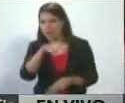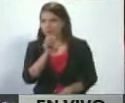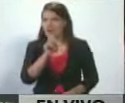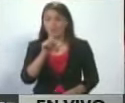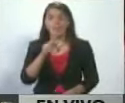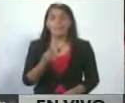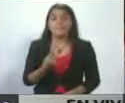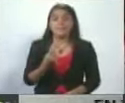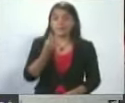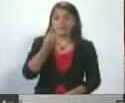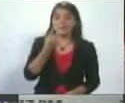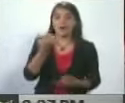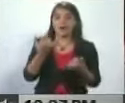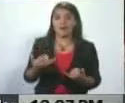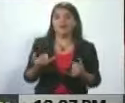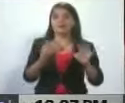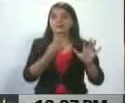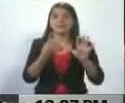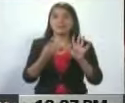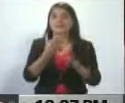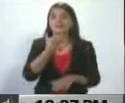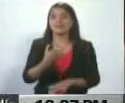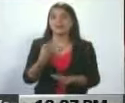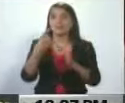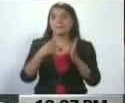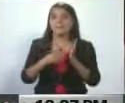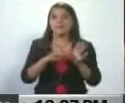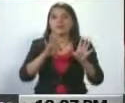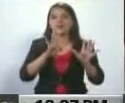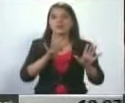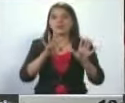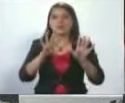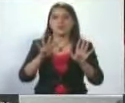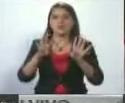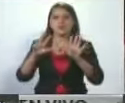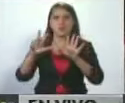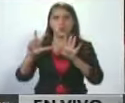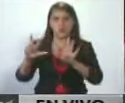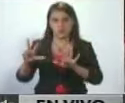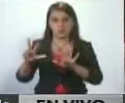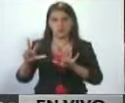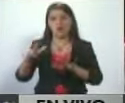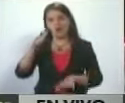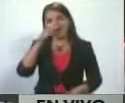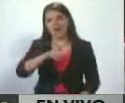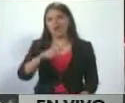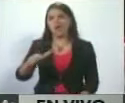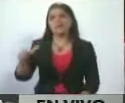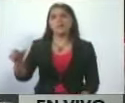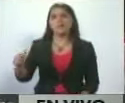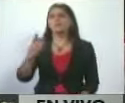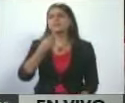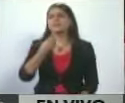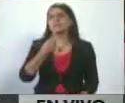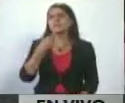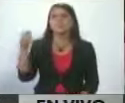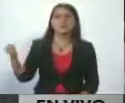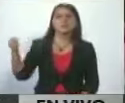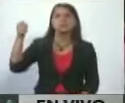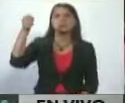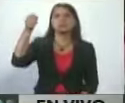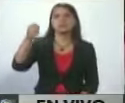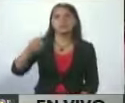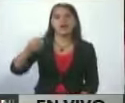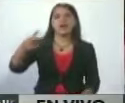vez, el 6 de diciembre de 1998, el pueblo puso a uno de los suyos, a